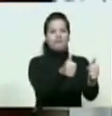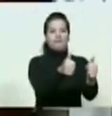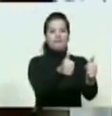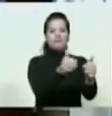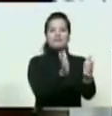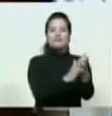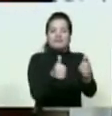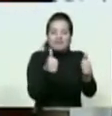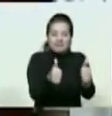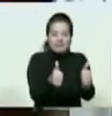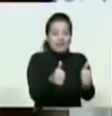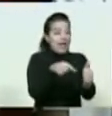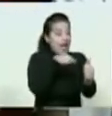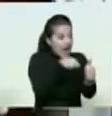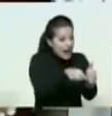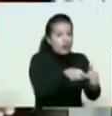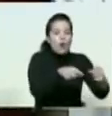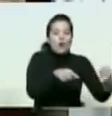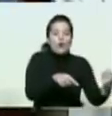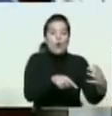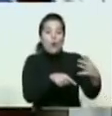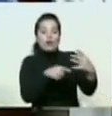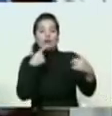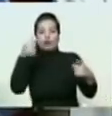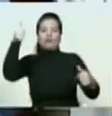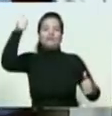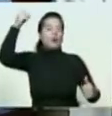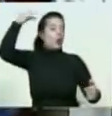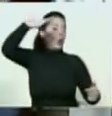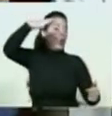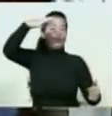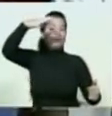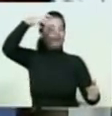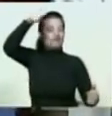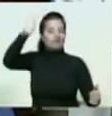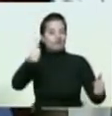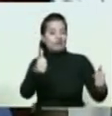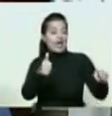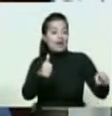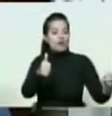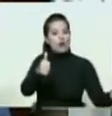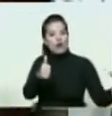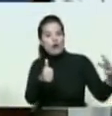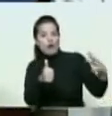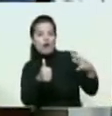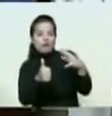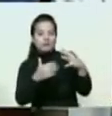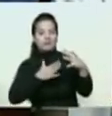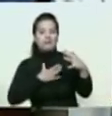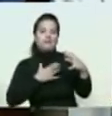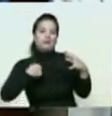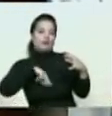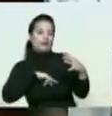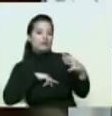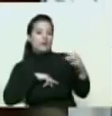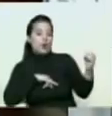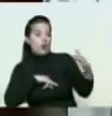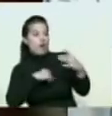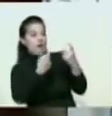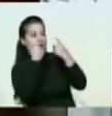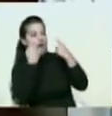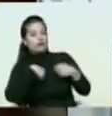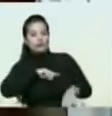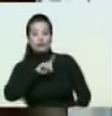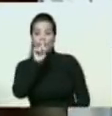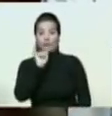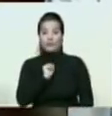las catacumbas del pueblo, que son las que deben iluminar hacia el resto de los espacios. Por eso el éxito de la Feria Internacional del